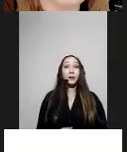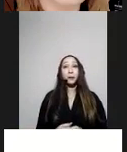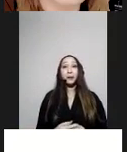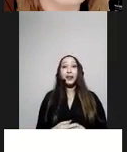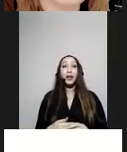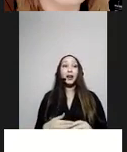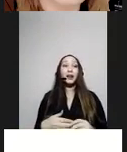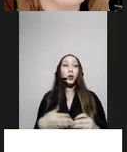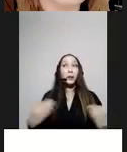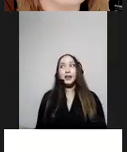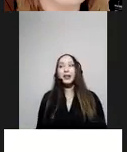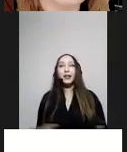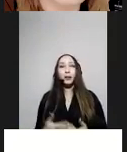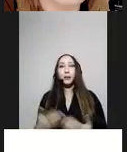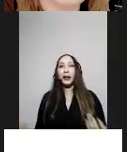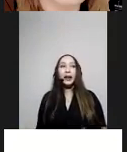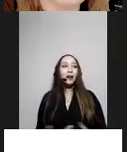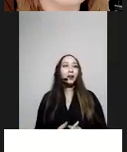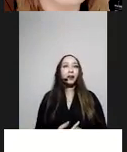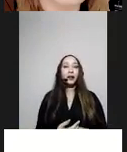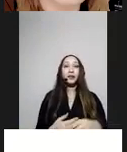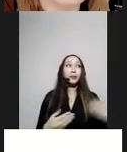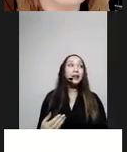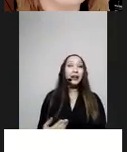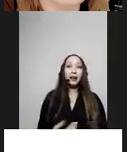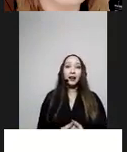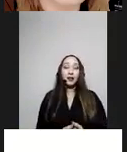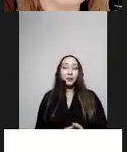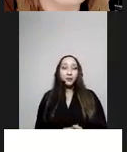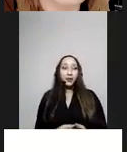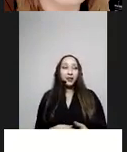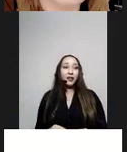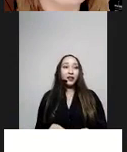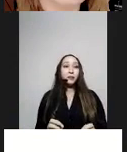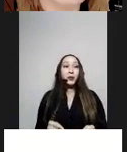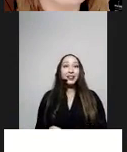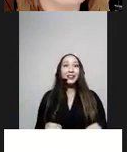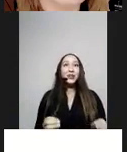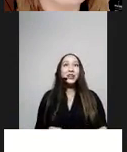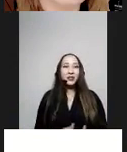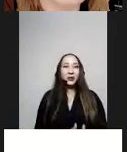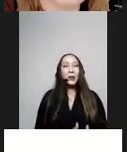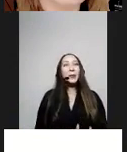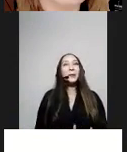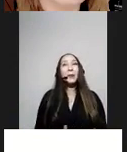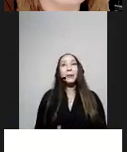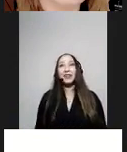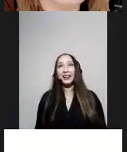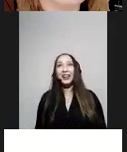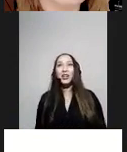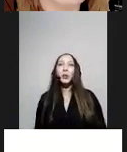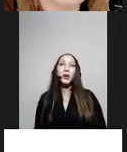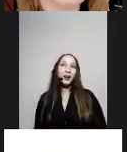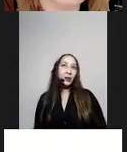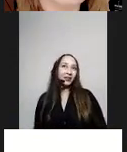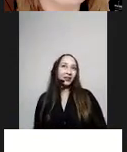disfrutar de la compañía, de mi pareja, de la familia, porque si no lo disfruto, va a pasar y